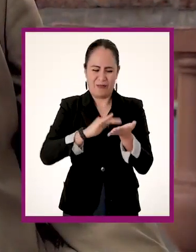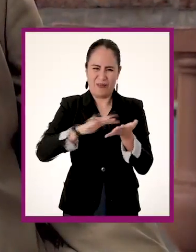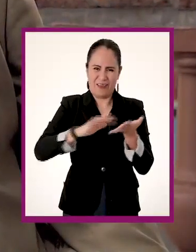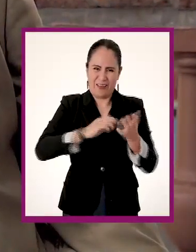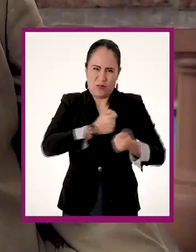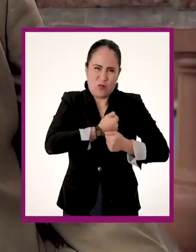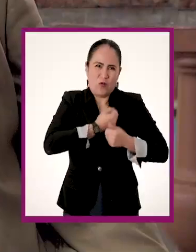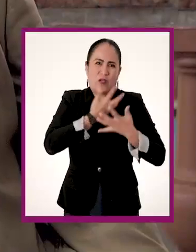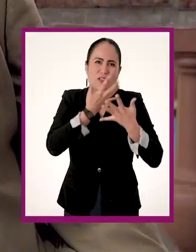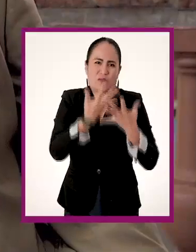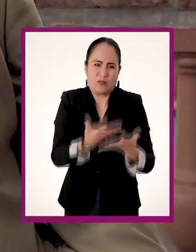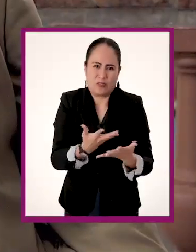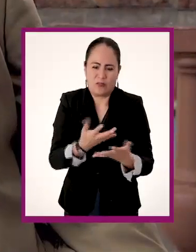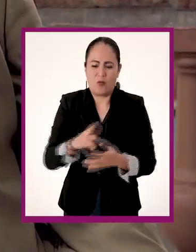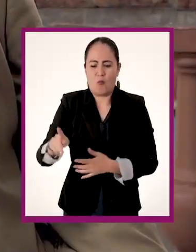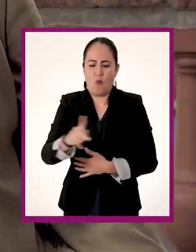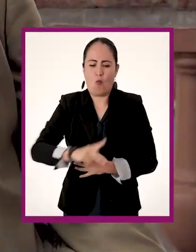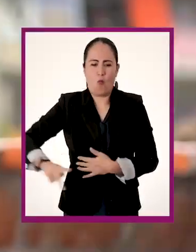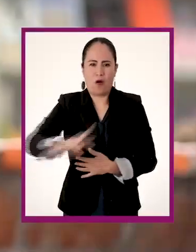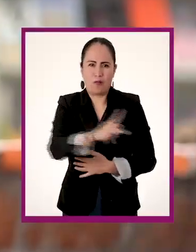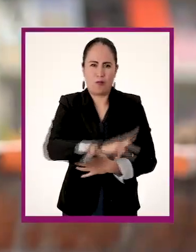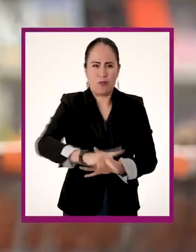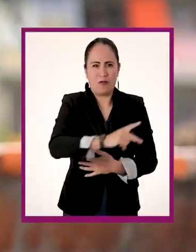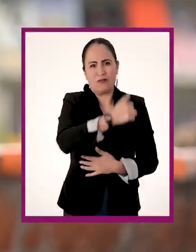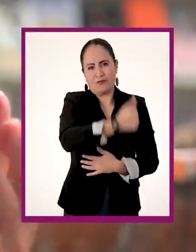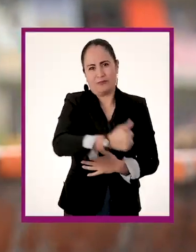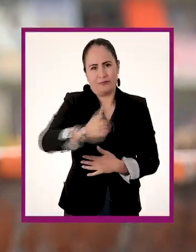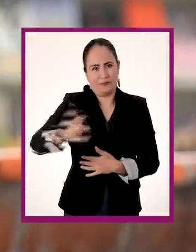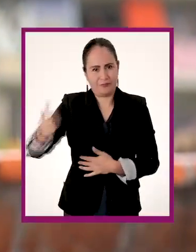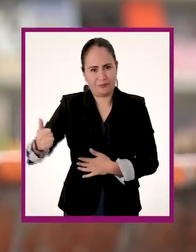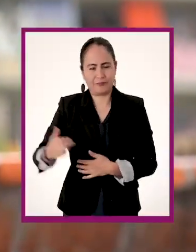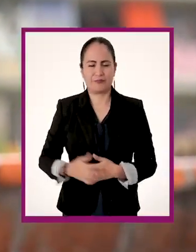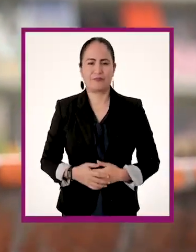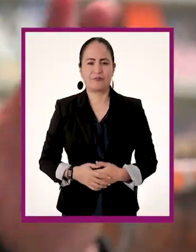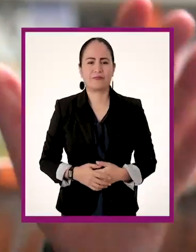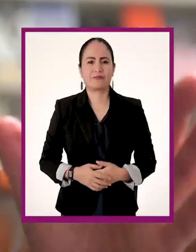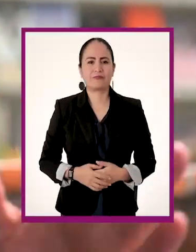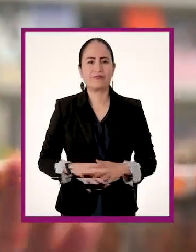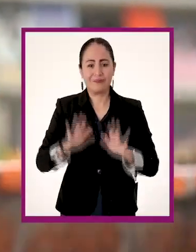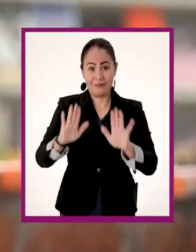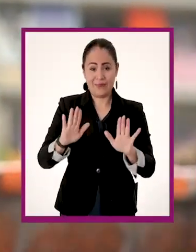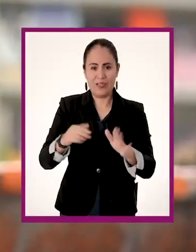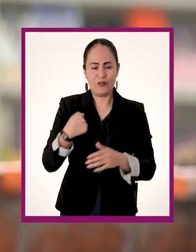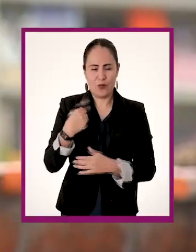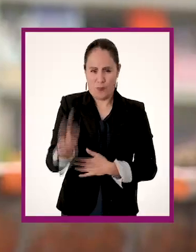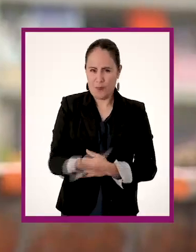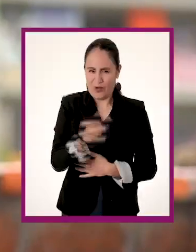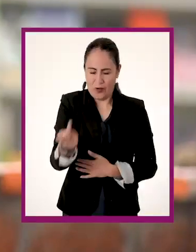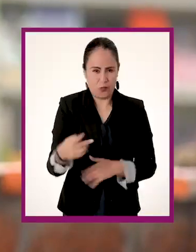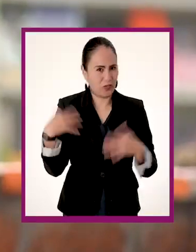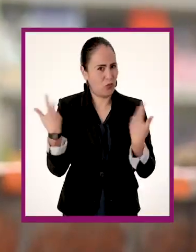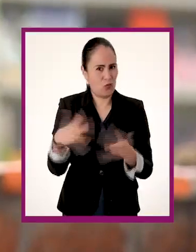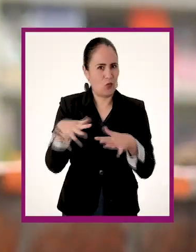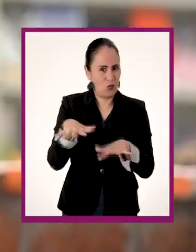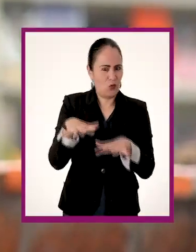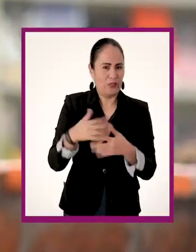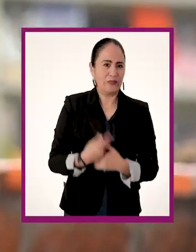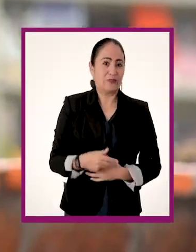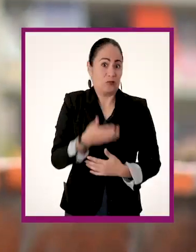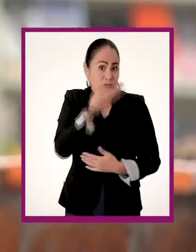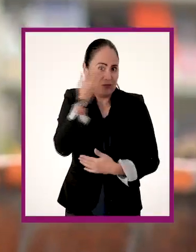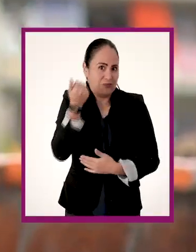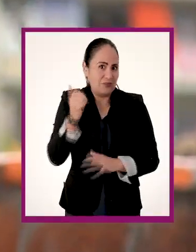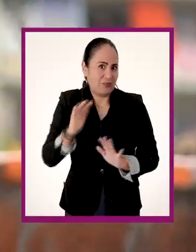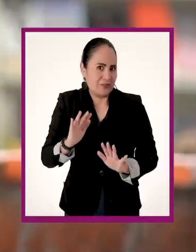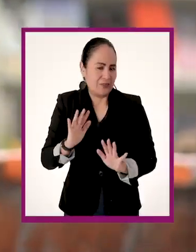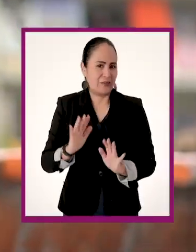expresión literaria a todos los pueblos. Ahora, por ejemplo, voy a hacerte preguntas muy audaces, ¿no?